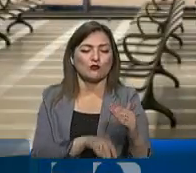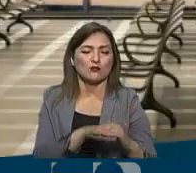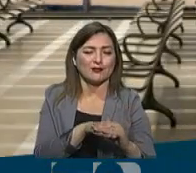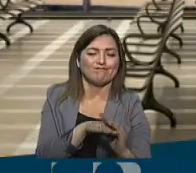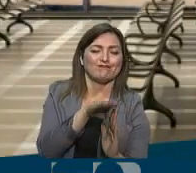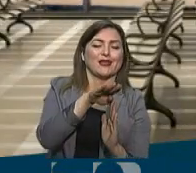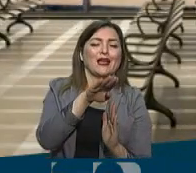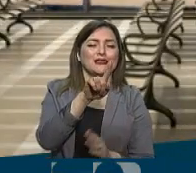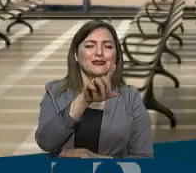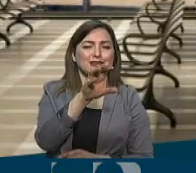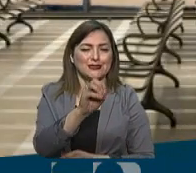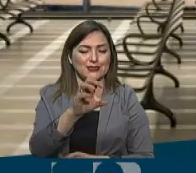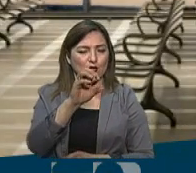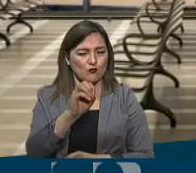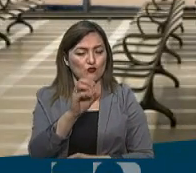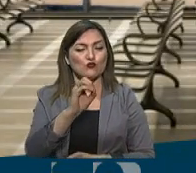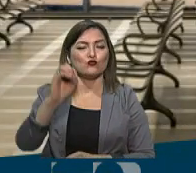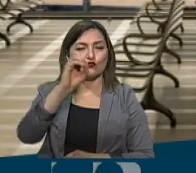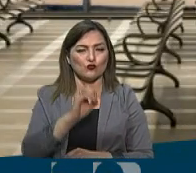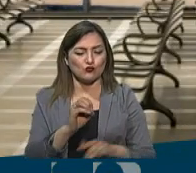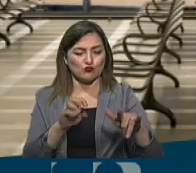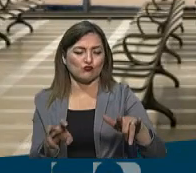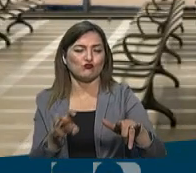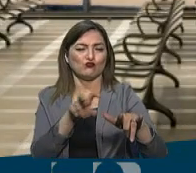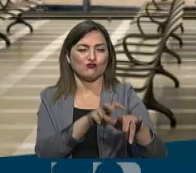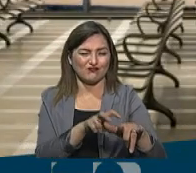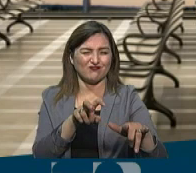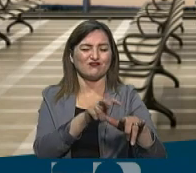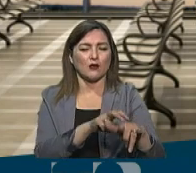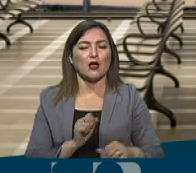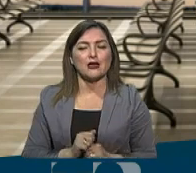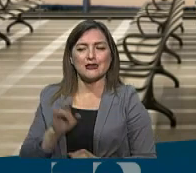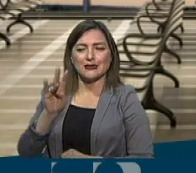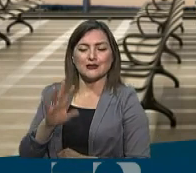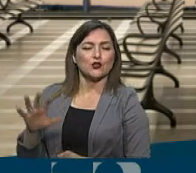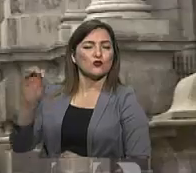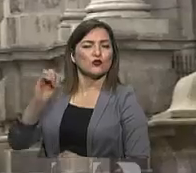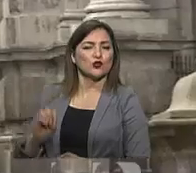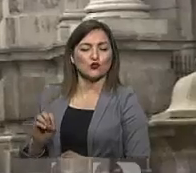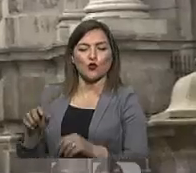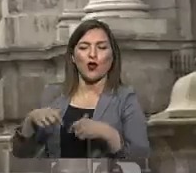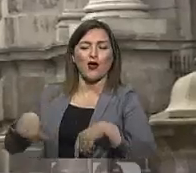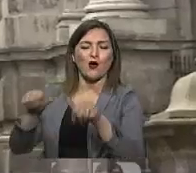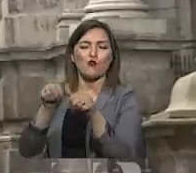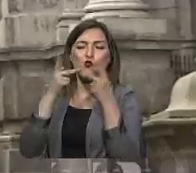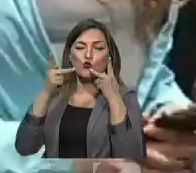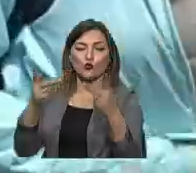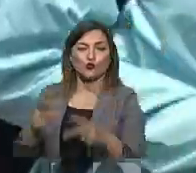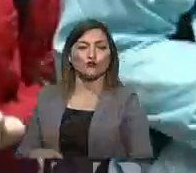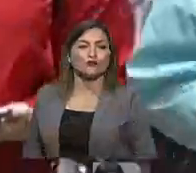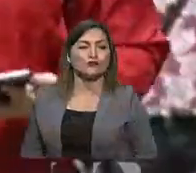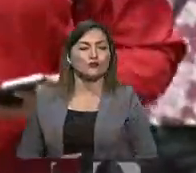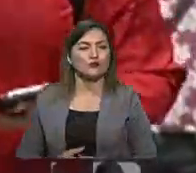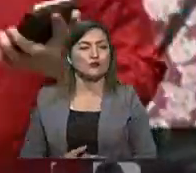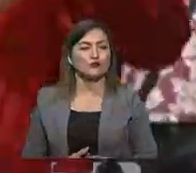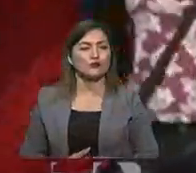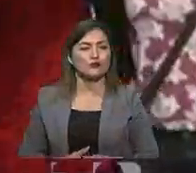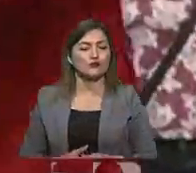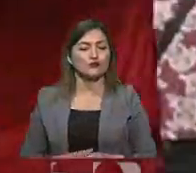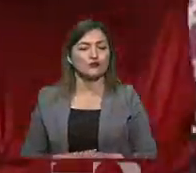en áreas de pre embarque y arribos y a un 75% en áreas públicas en quito daniela valencia 24